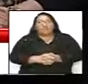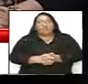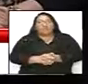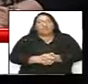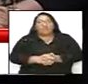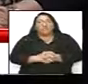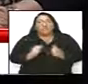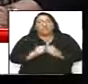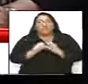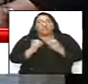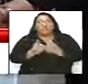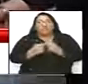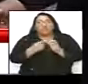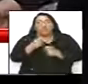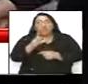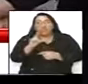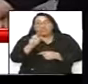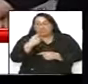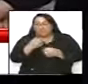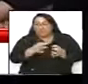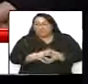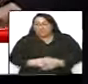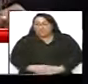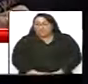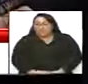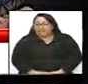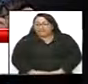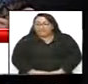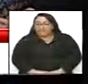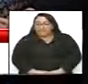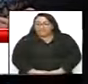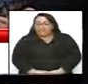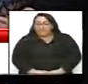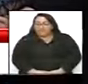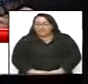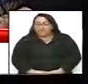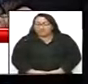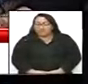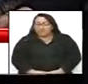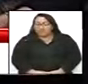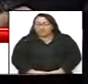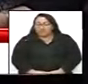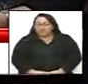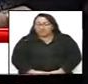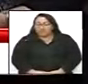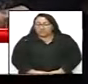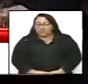Congreso. No sé si Luz quiere...